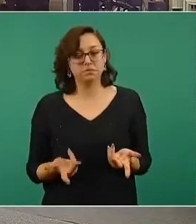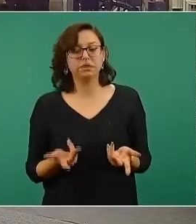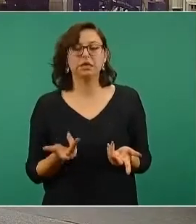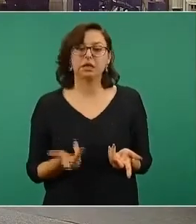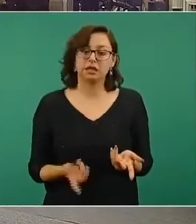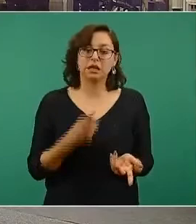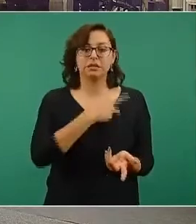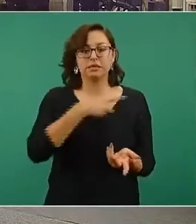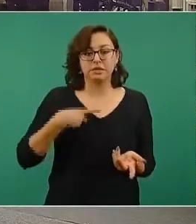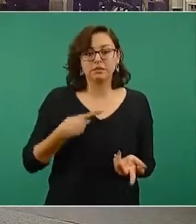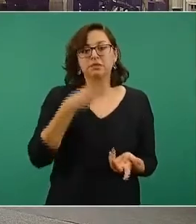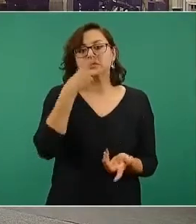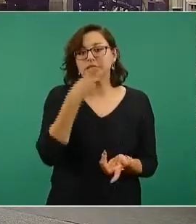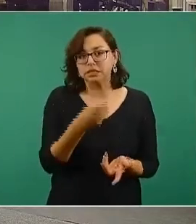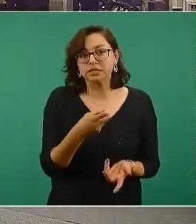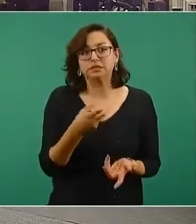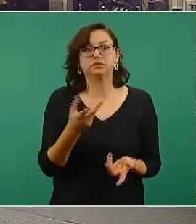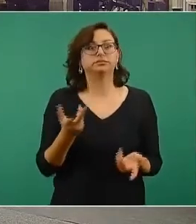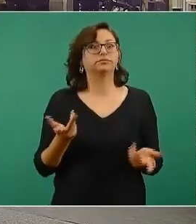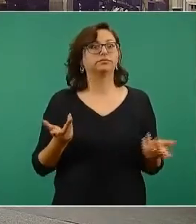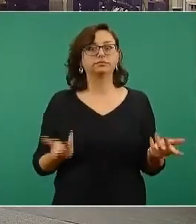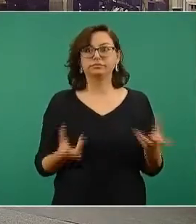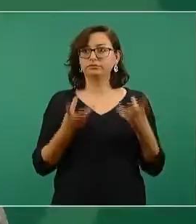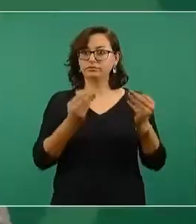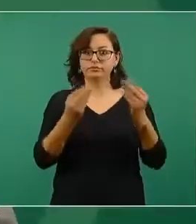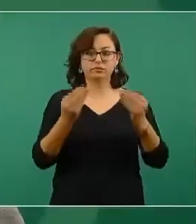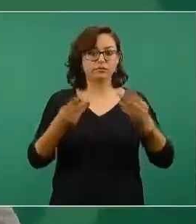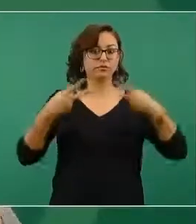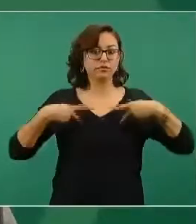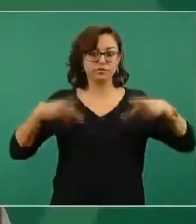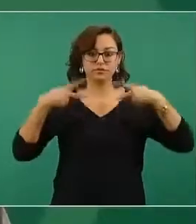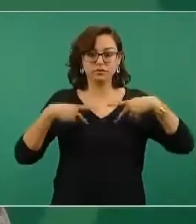hay mucha atención médica que se tiene que hacer